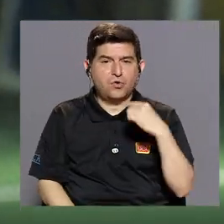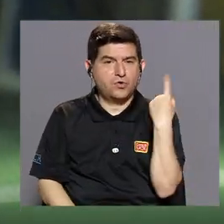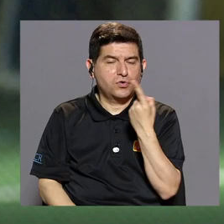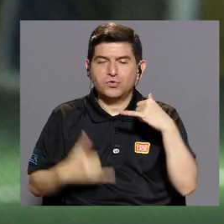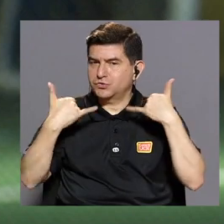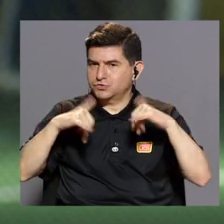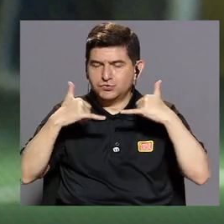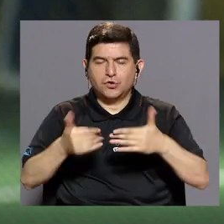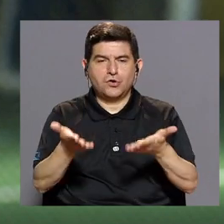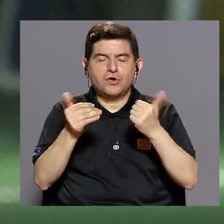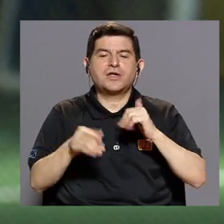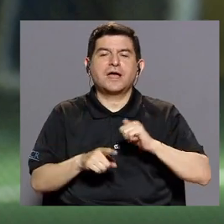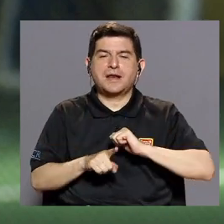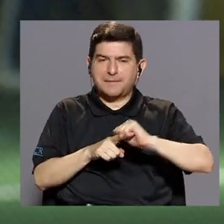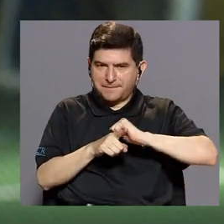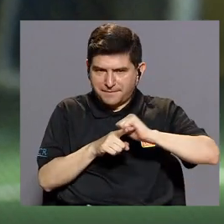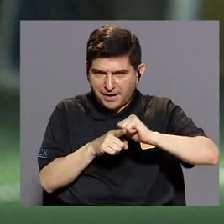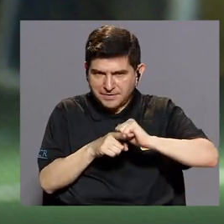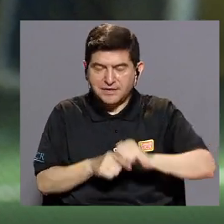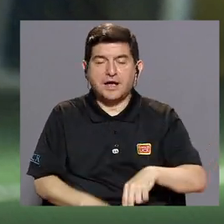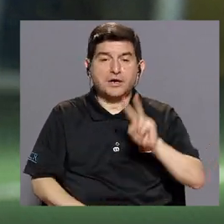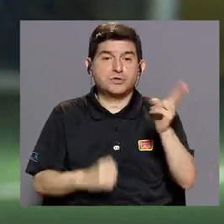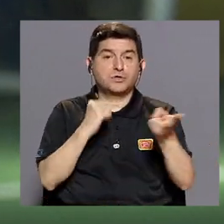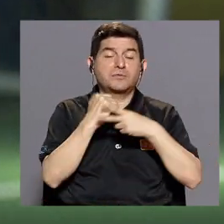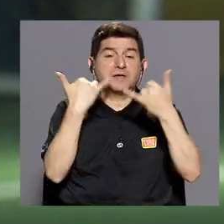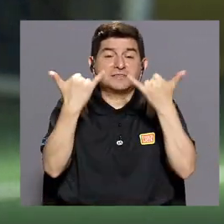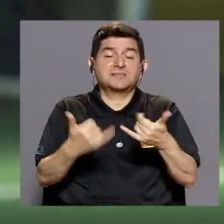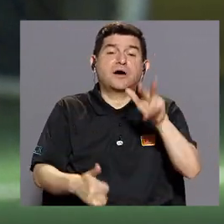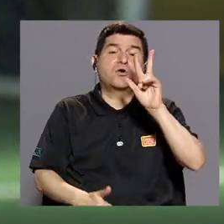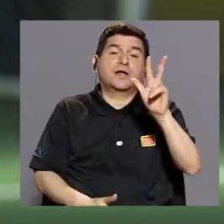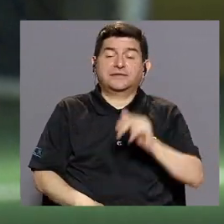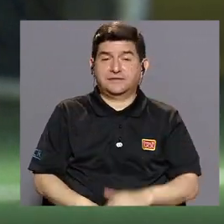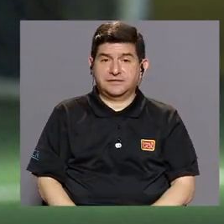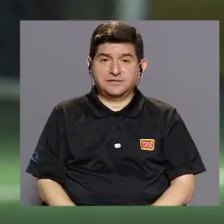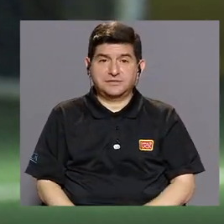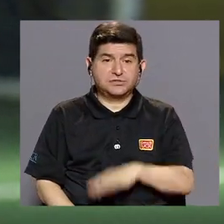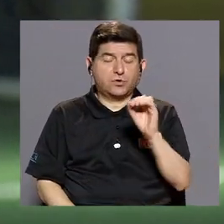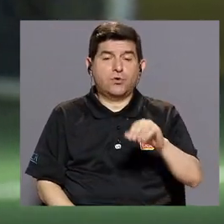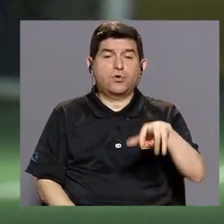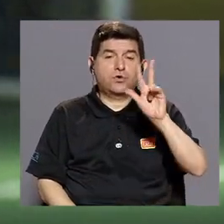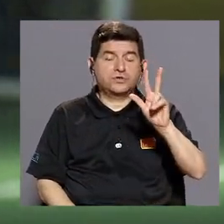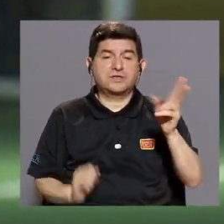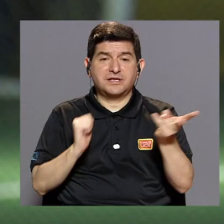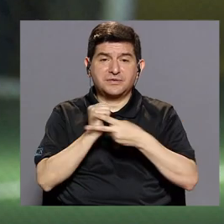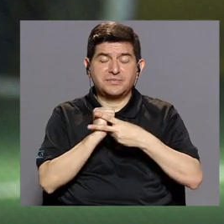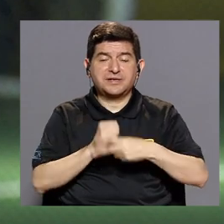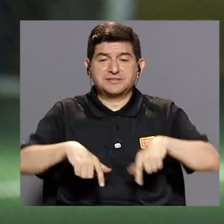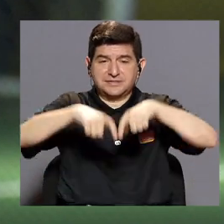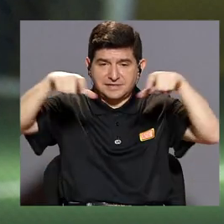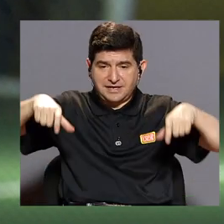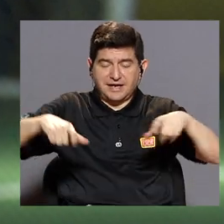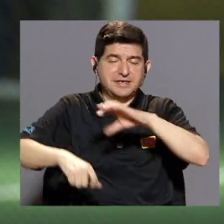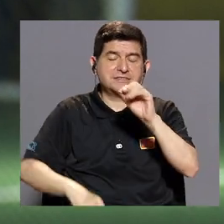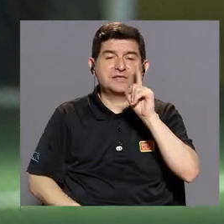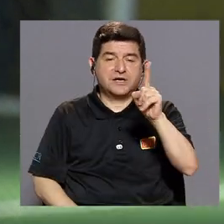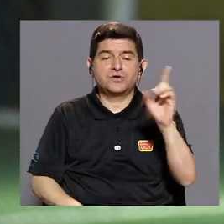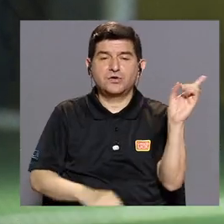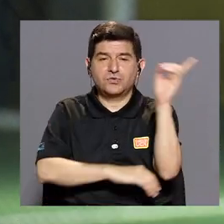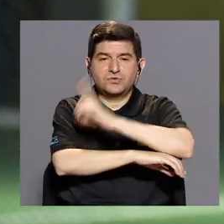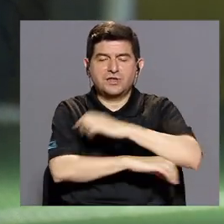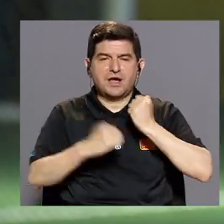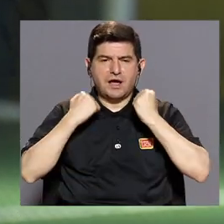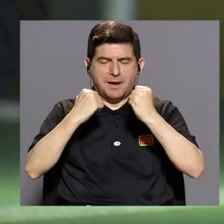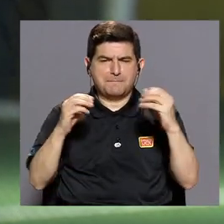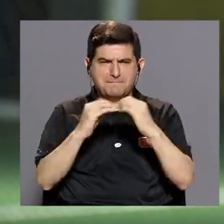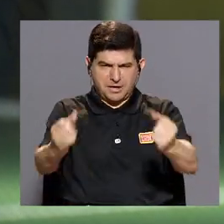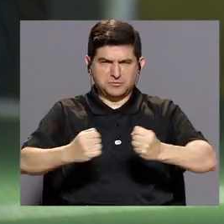ser solo jugar, luego quiero ir a entrenar. Antes iba a entrenar dos veces, ahora quiero entrenar tres. Ahora voy tres a la cancha y quiero ir un día al gimnasio porque quiero ser más fuerte. Y cuando